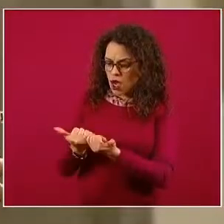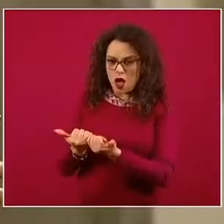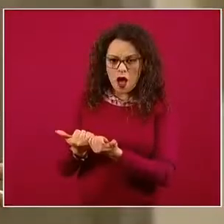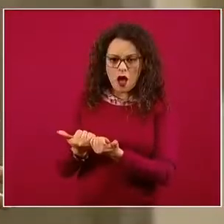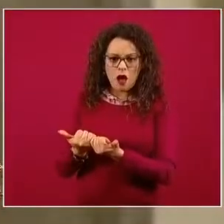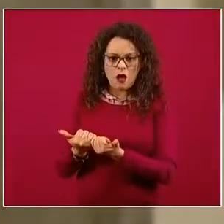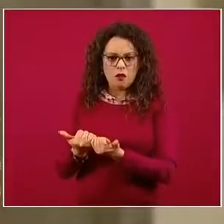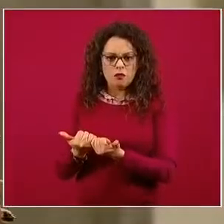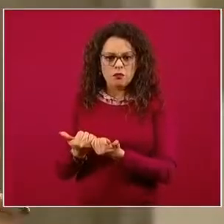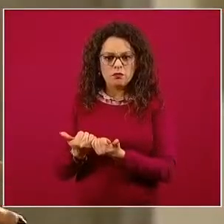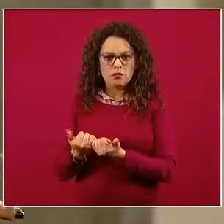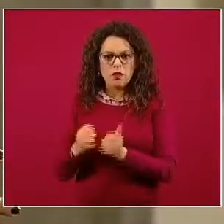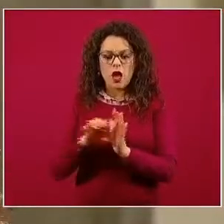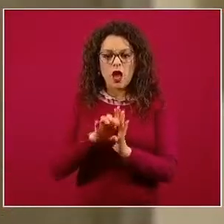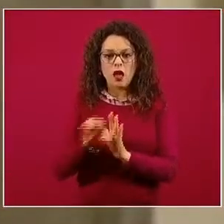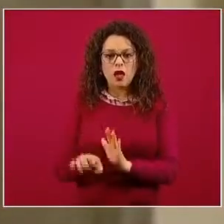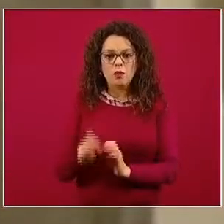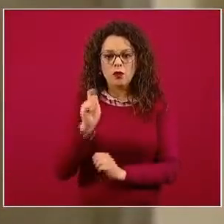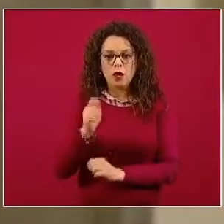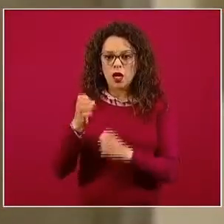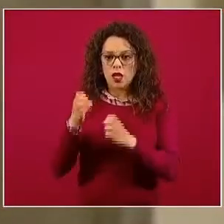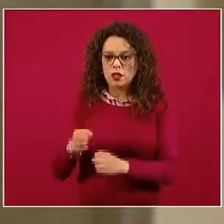están en semáforo rojo.